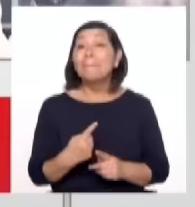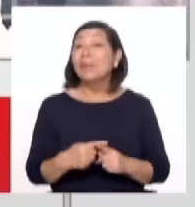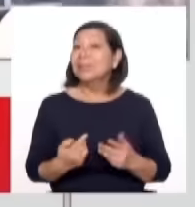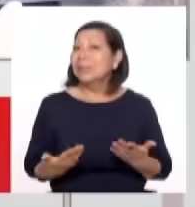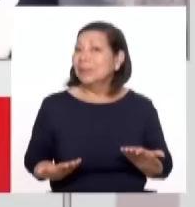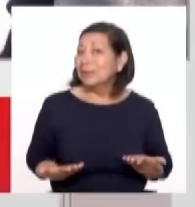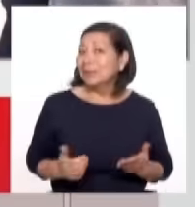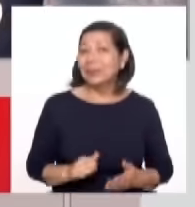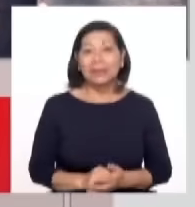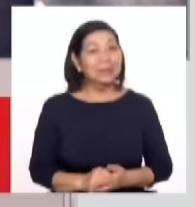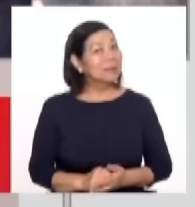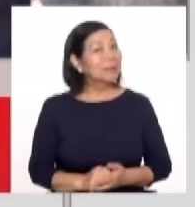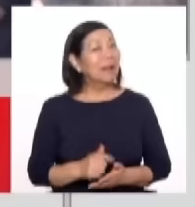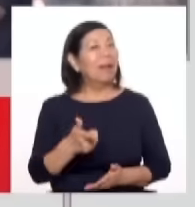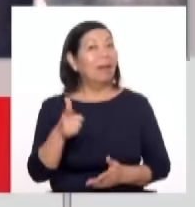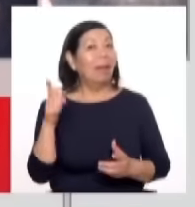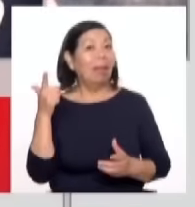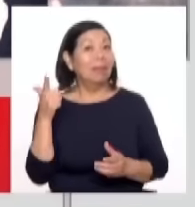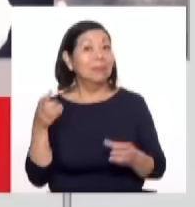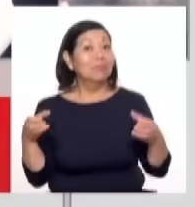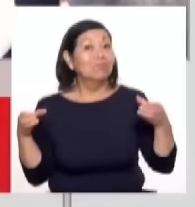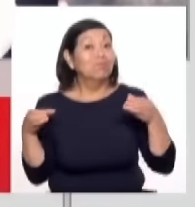presuntamente liderar una